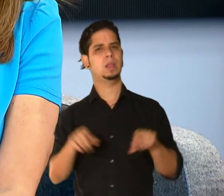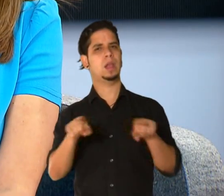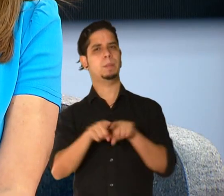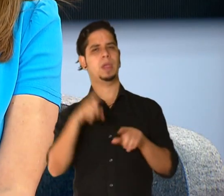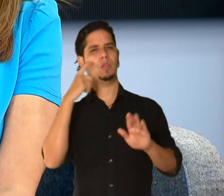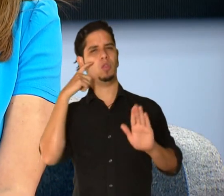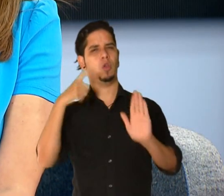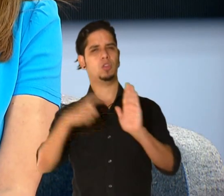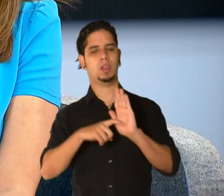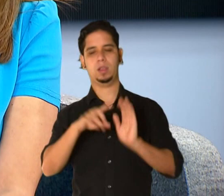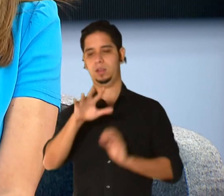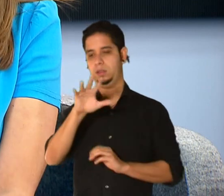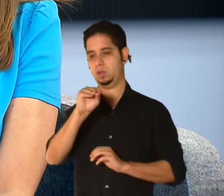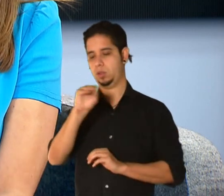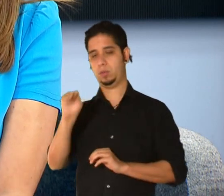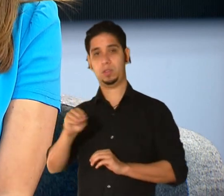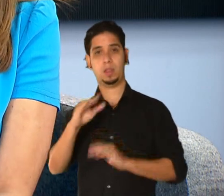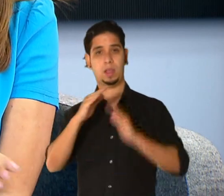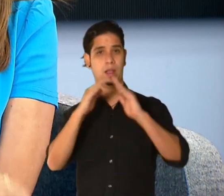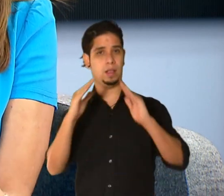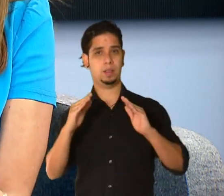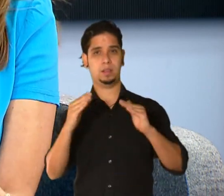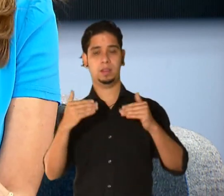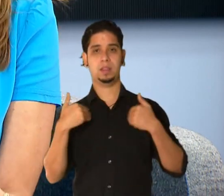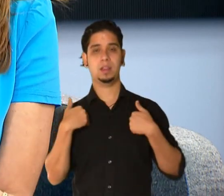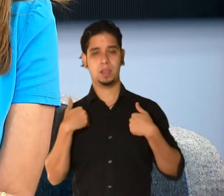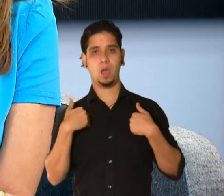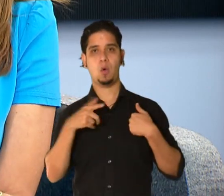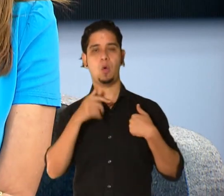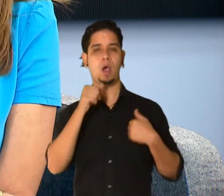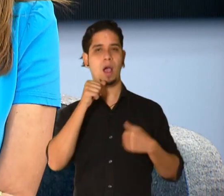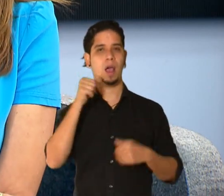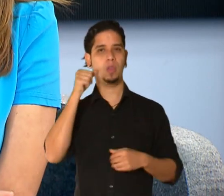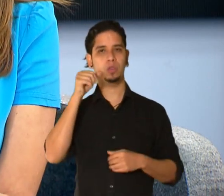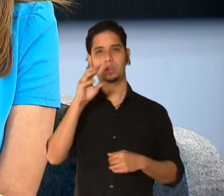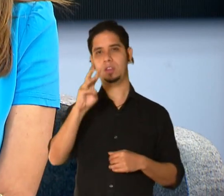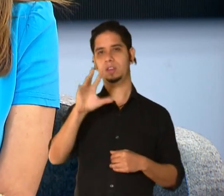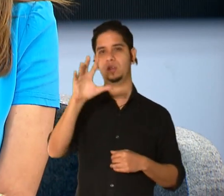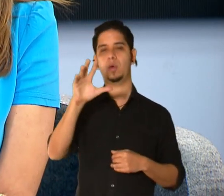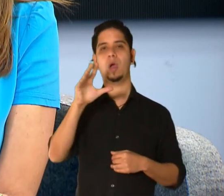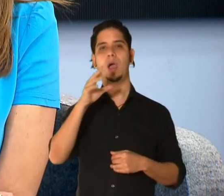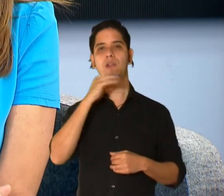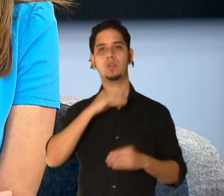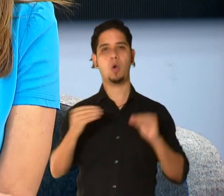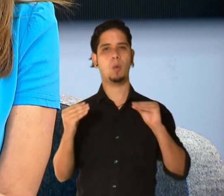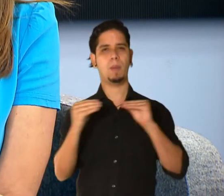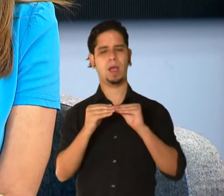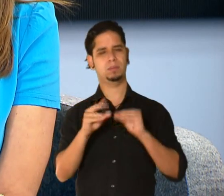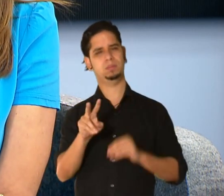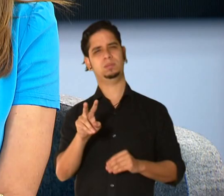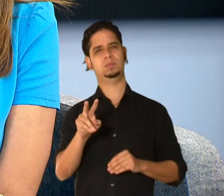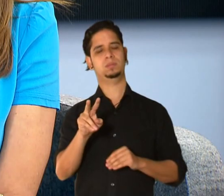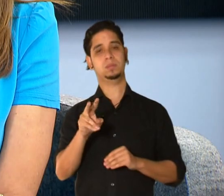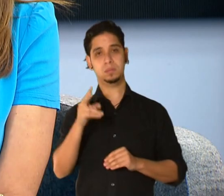el 50% de esas viviendas había un adulto mayor de 65 años. Sí, así es,